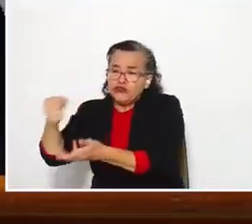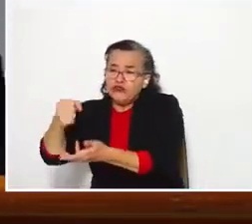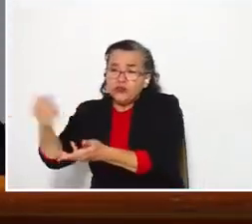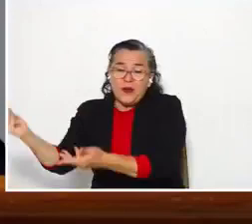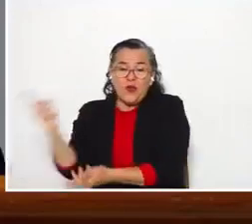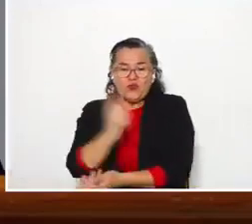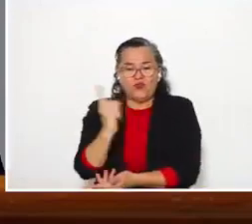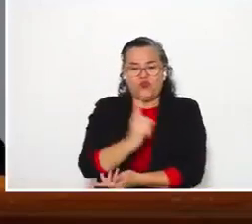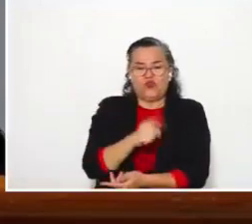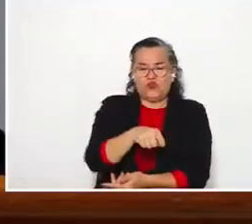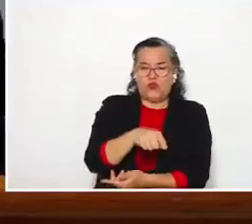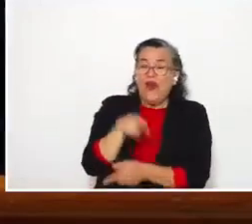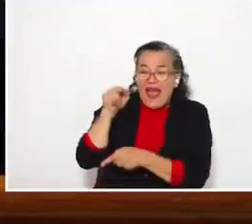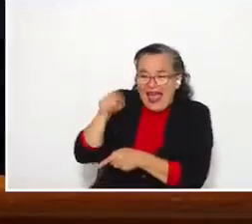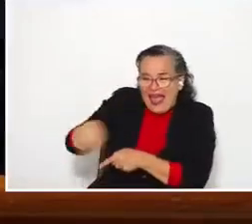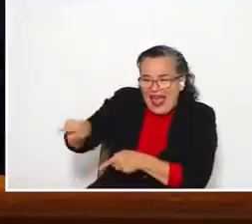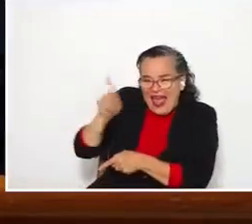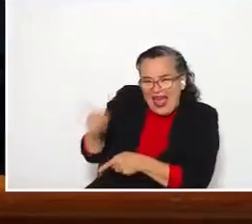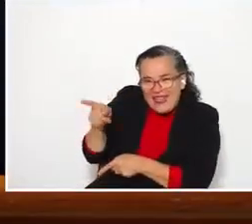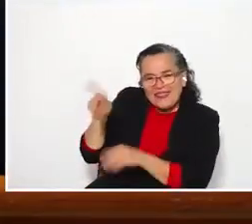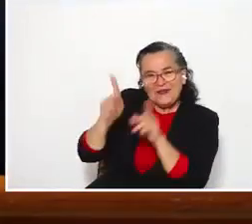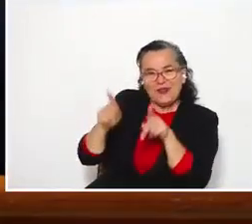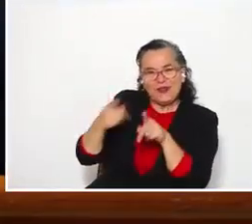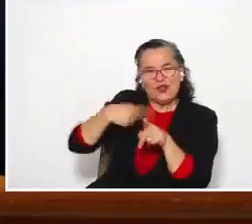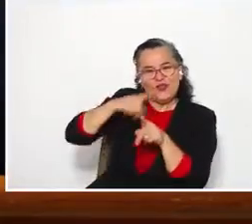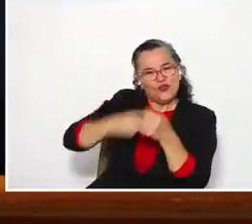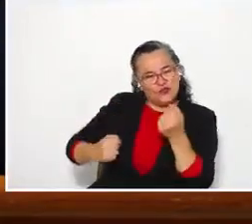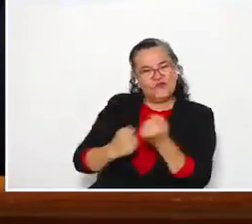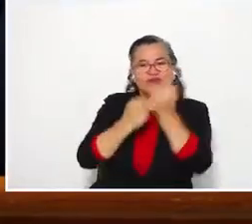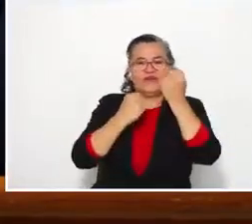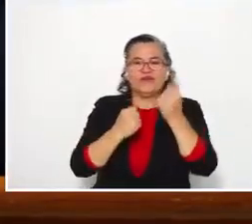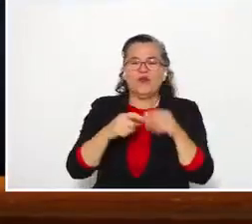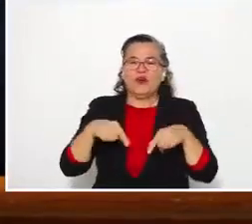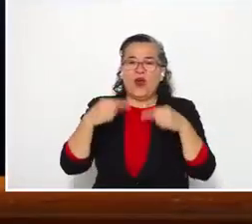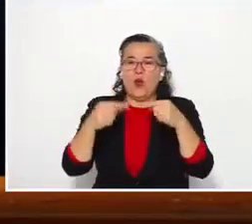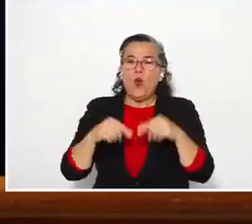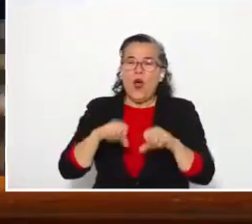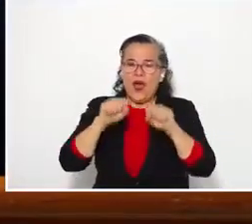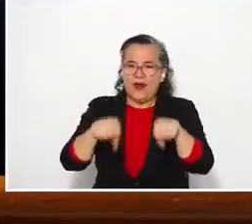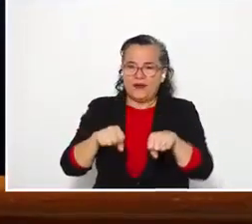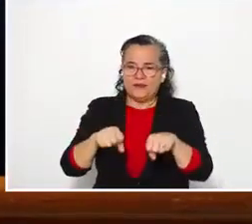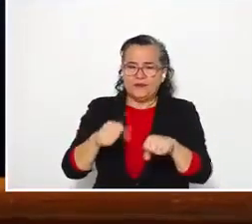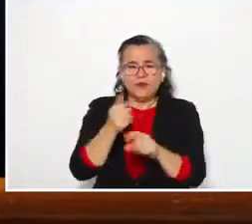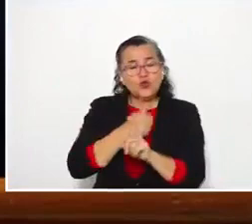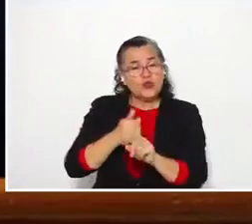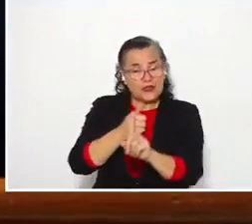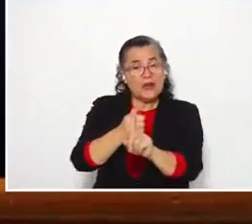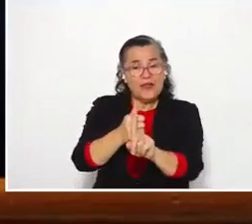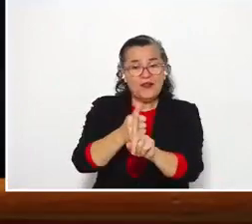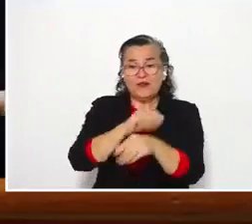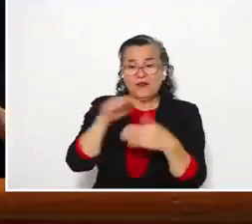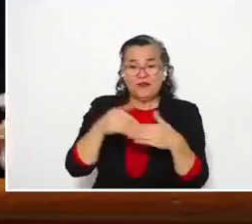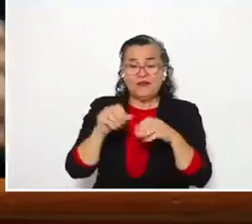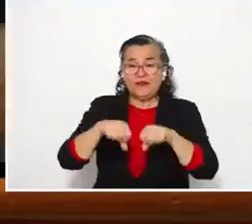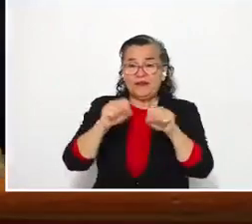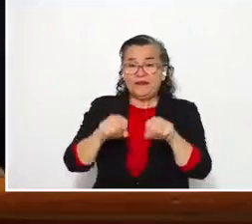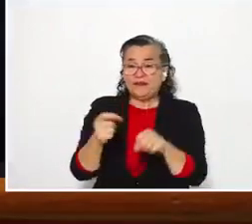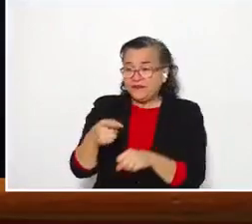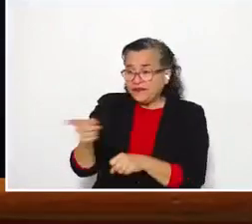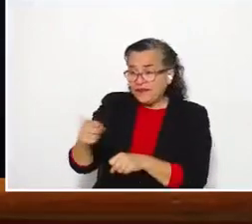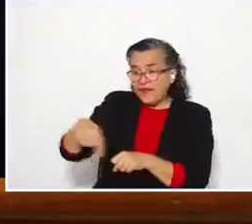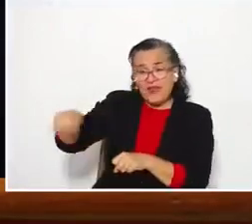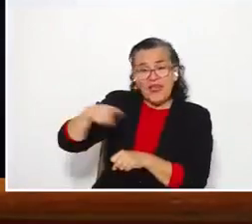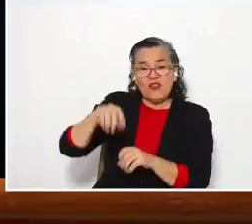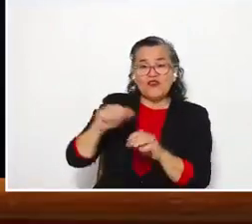creo que las universidades tenemos que esforzarnos por graduar y nosotros le damos seguimiento a todos los graduados y ellos forman